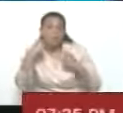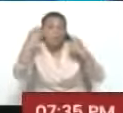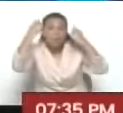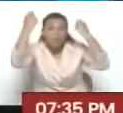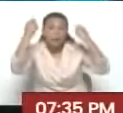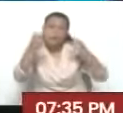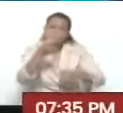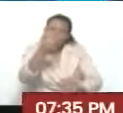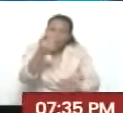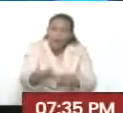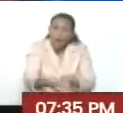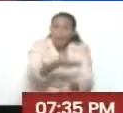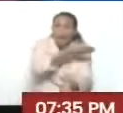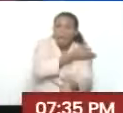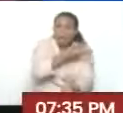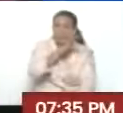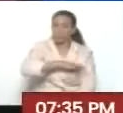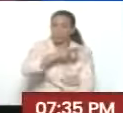prosocialista.